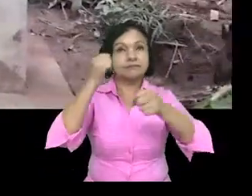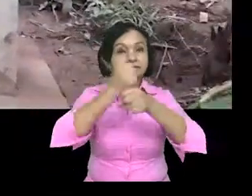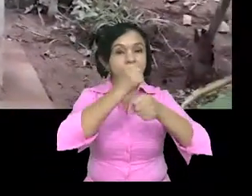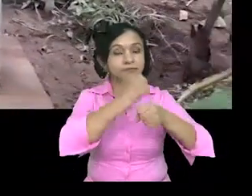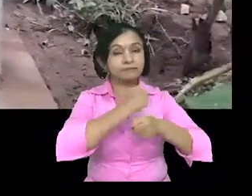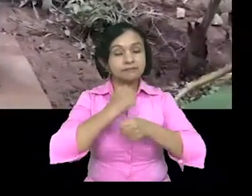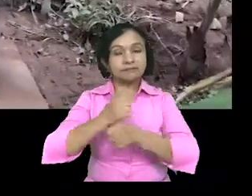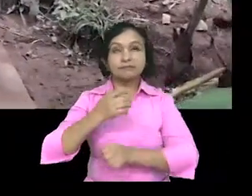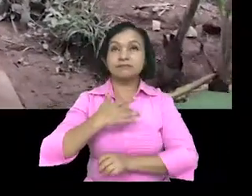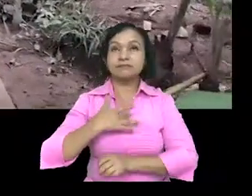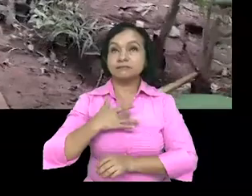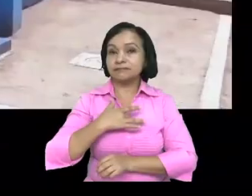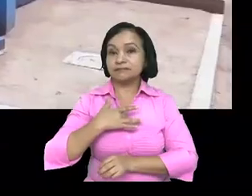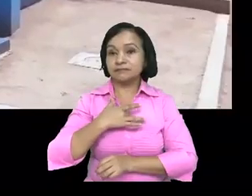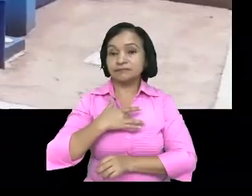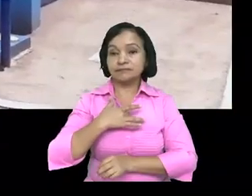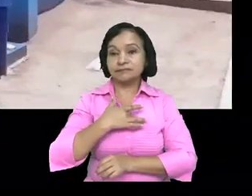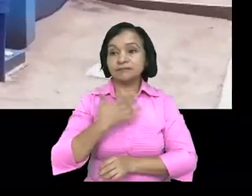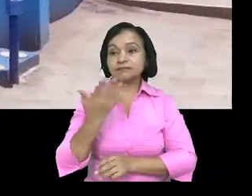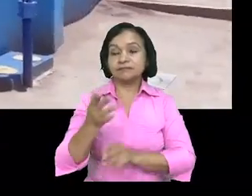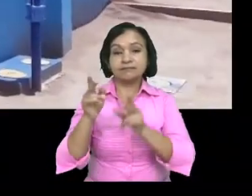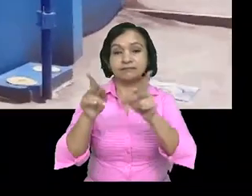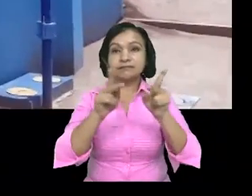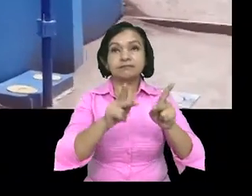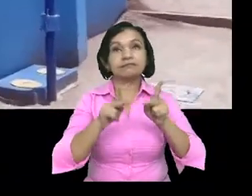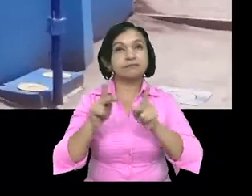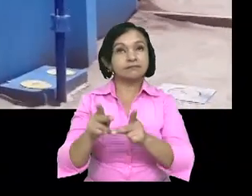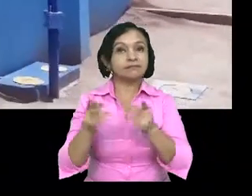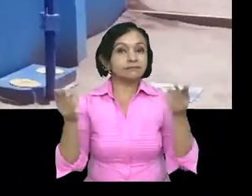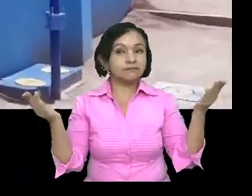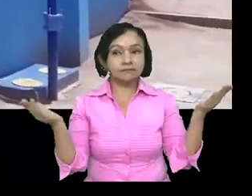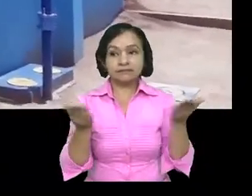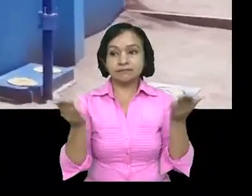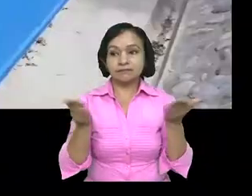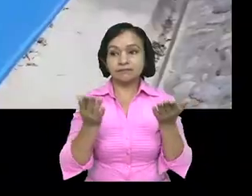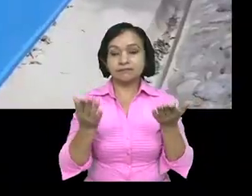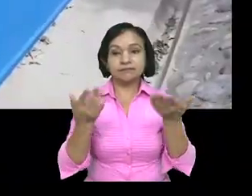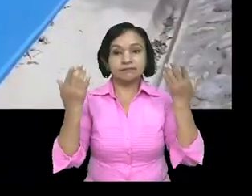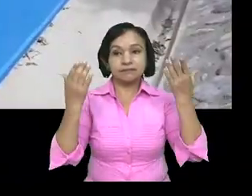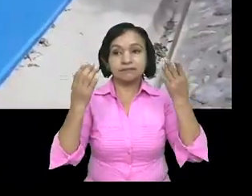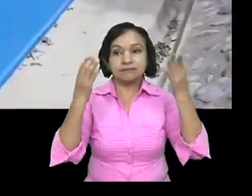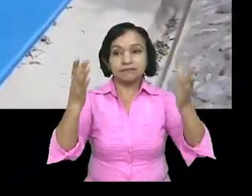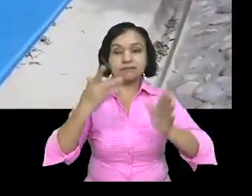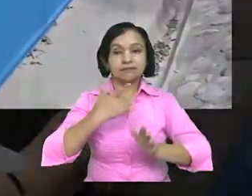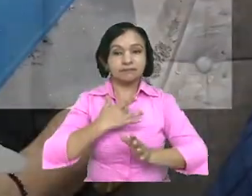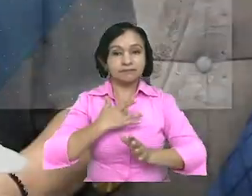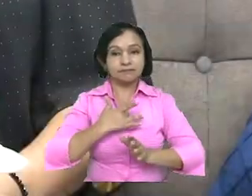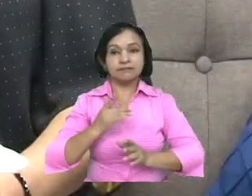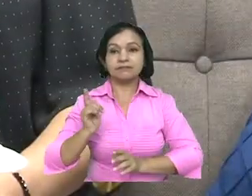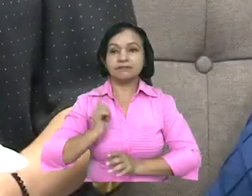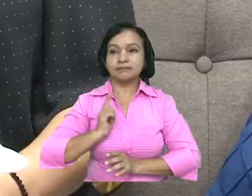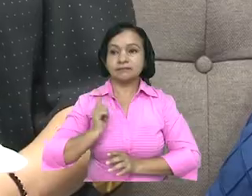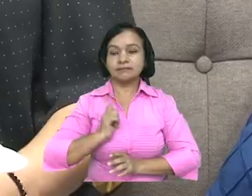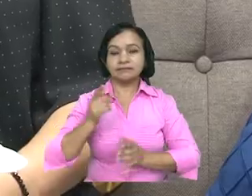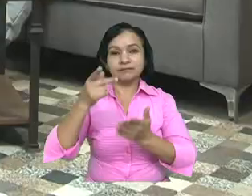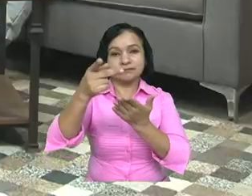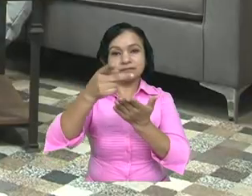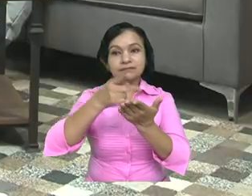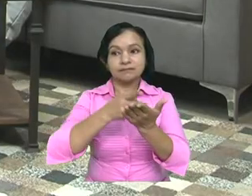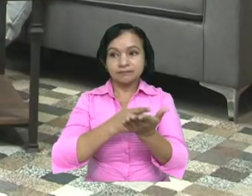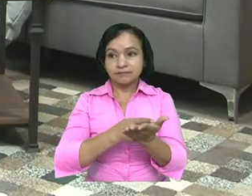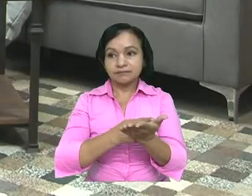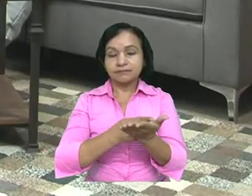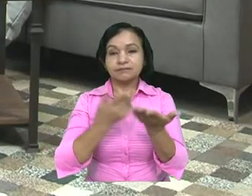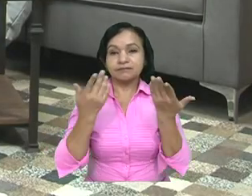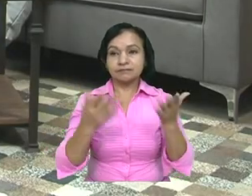las necesidades, ¿verdad?, de la población y con los recursos que ya tienen, ¿verdad? Bueno, y los proyectos en sí,